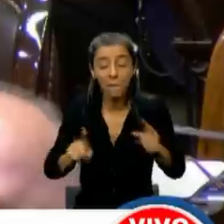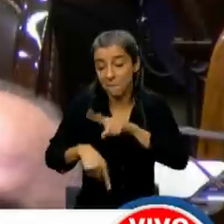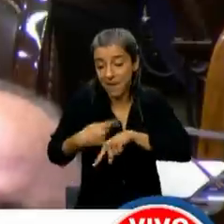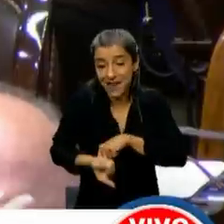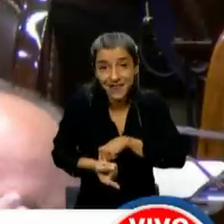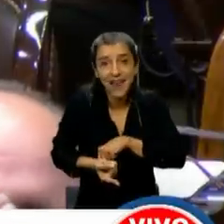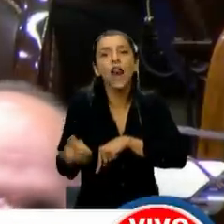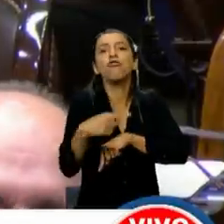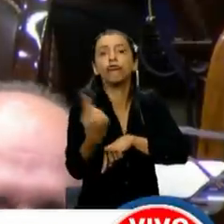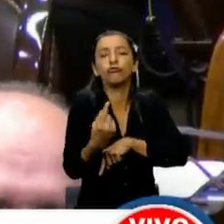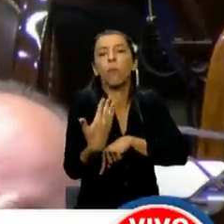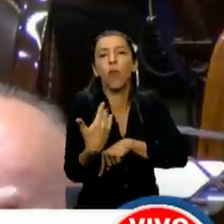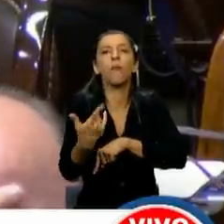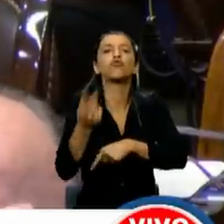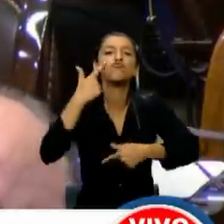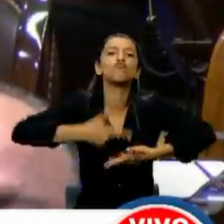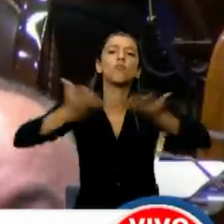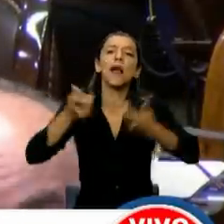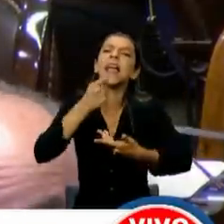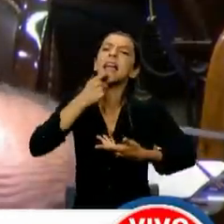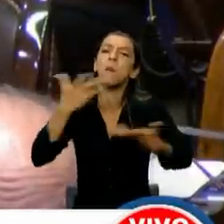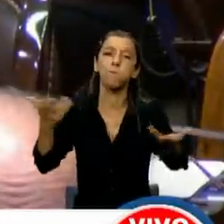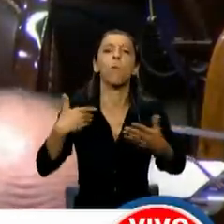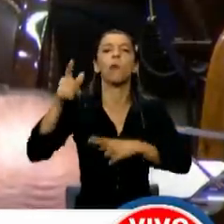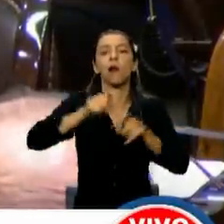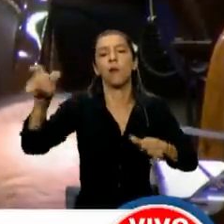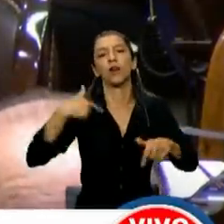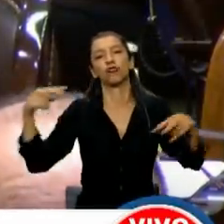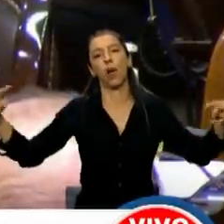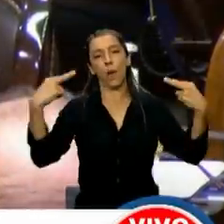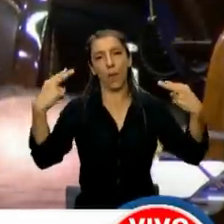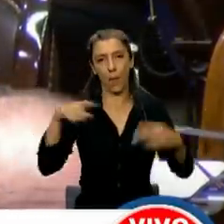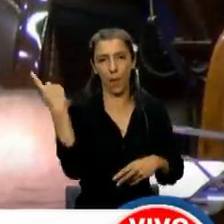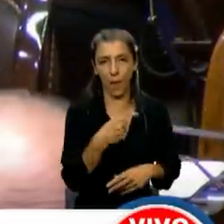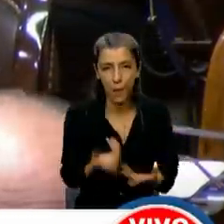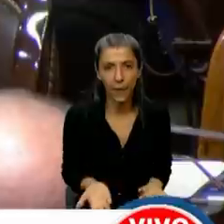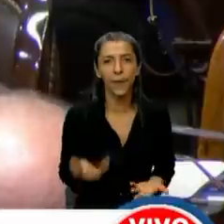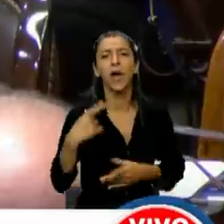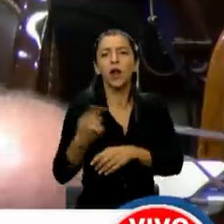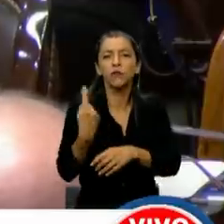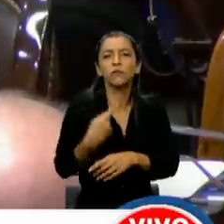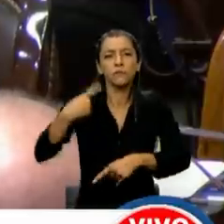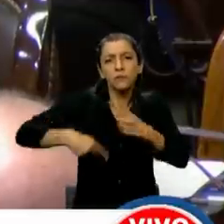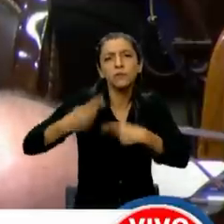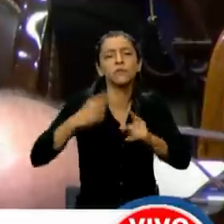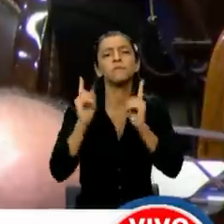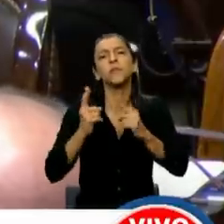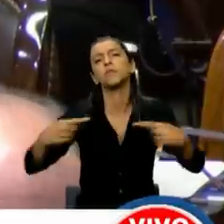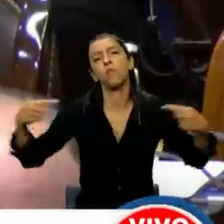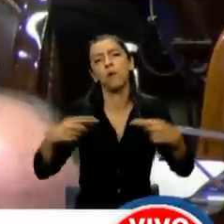podamos dar un ejemplo a las argentinas y a los argentinos no podemos seguir alimentando este enfrentamiento